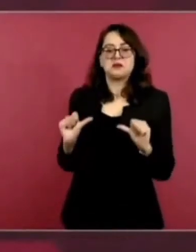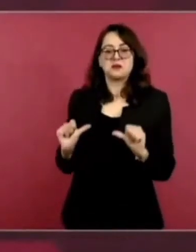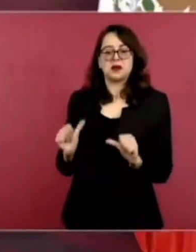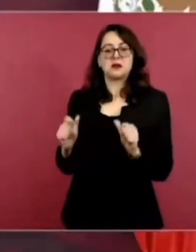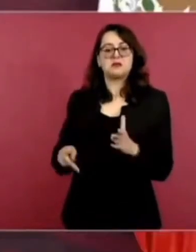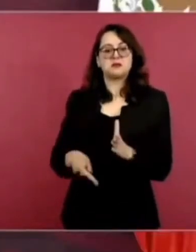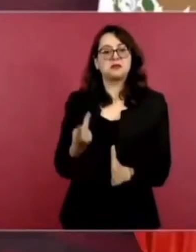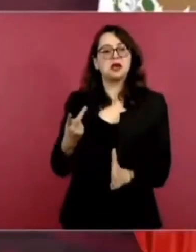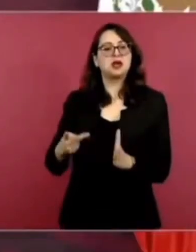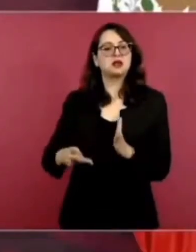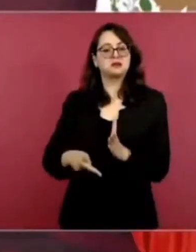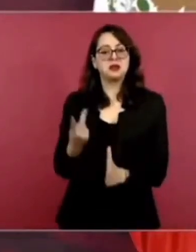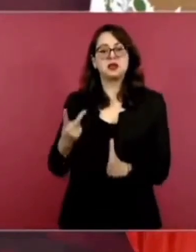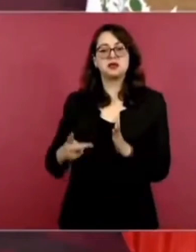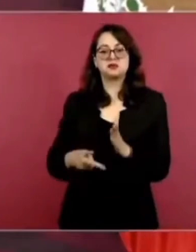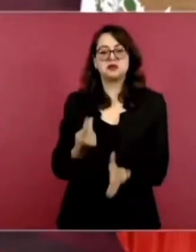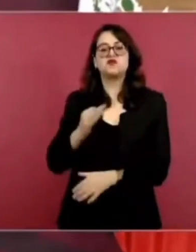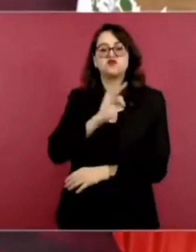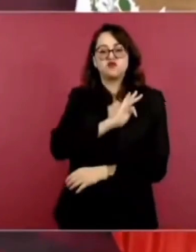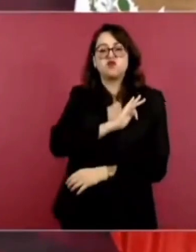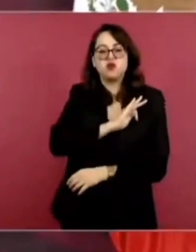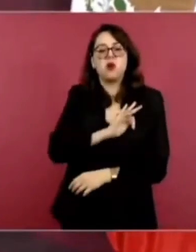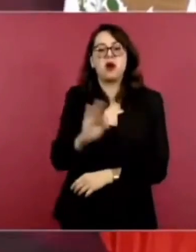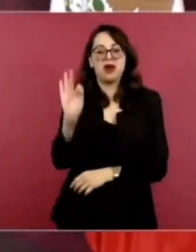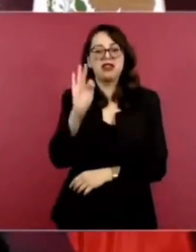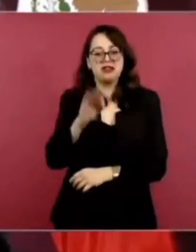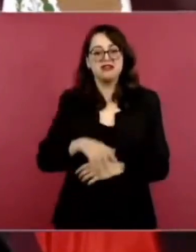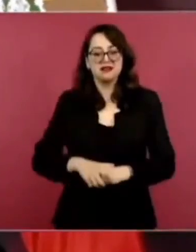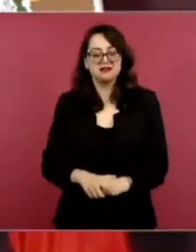están otorgando amparos